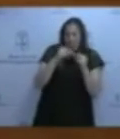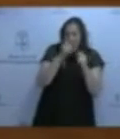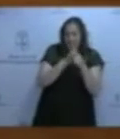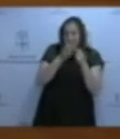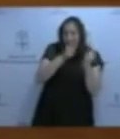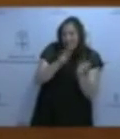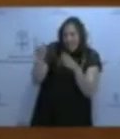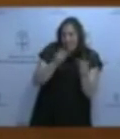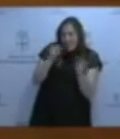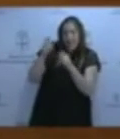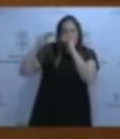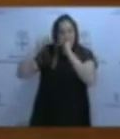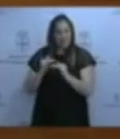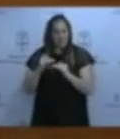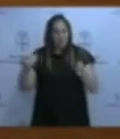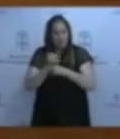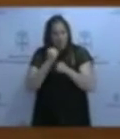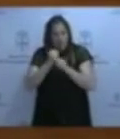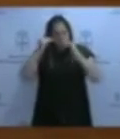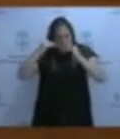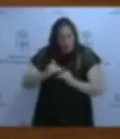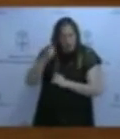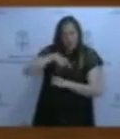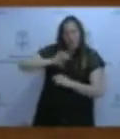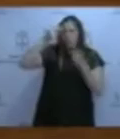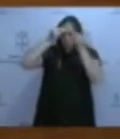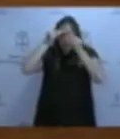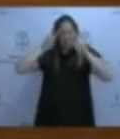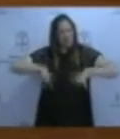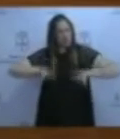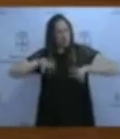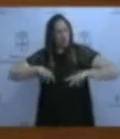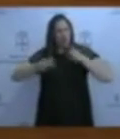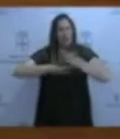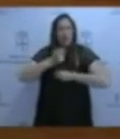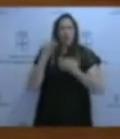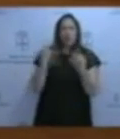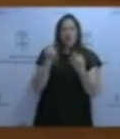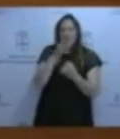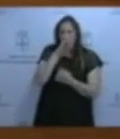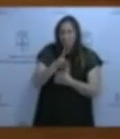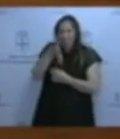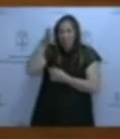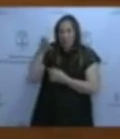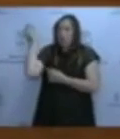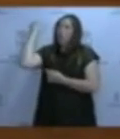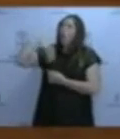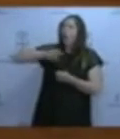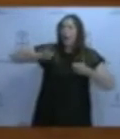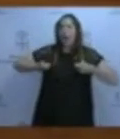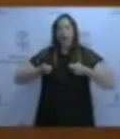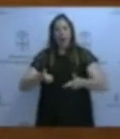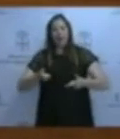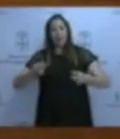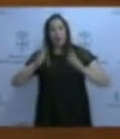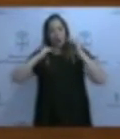de trabajo. Y esto nunca se plantea. Sin embargo, lo que se fixo foi congelar durante 5 años seguidos el gasto en atención primaria. Esto es lo primero que